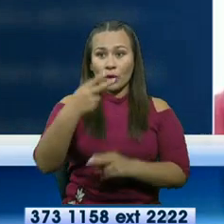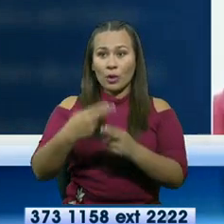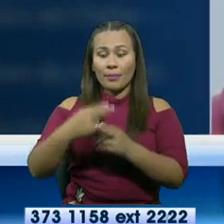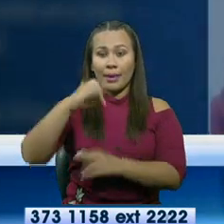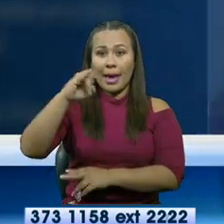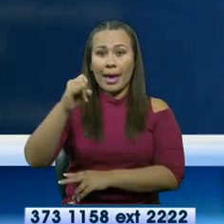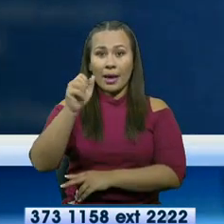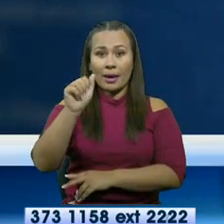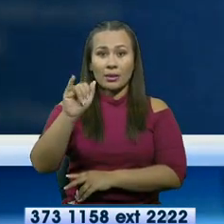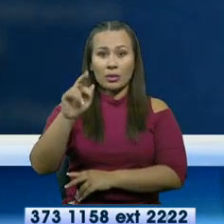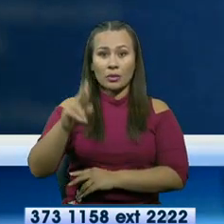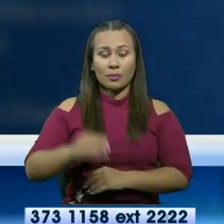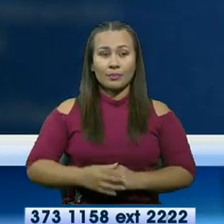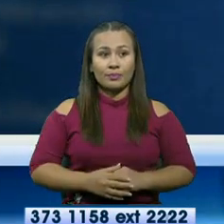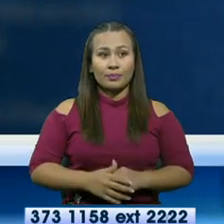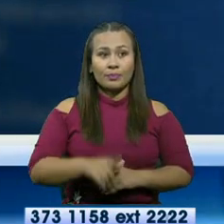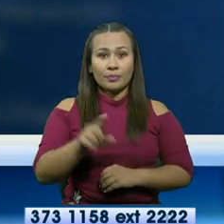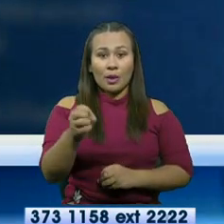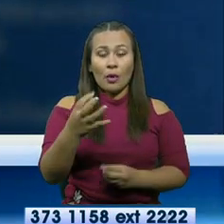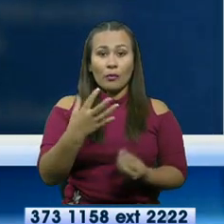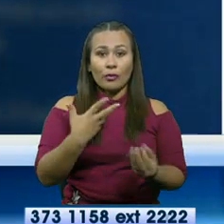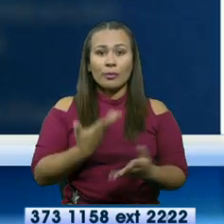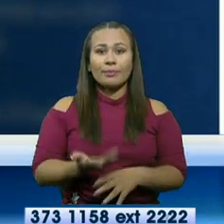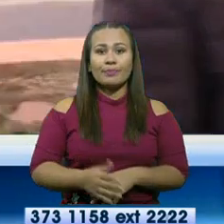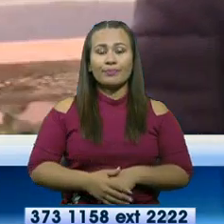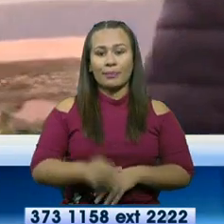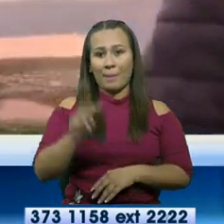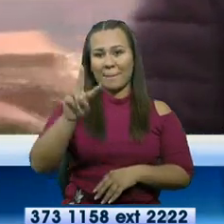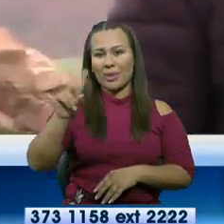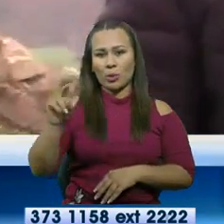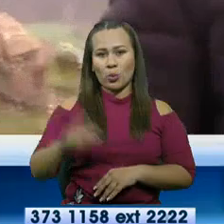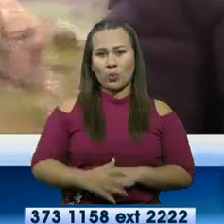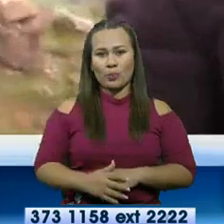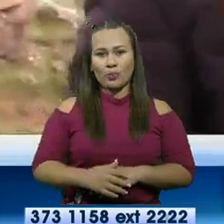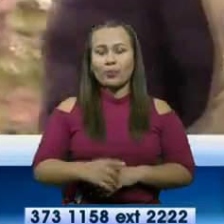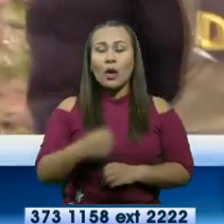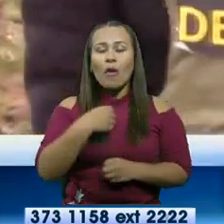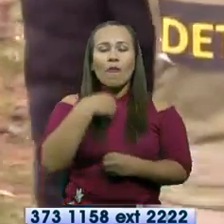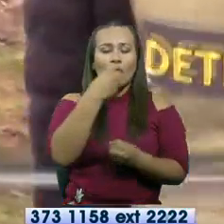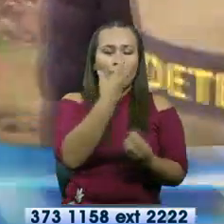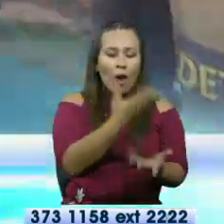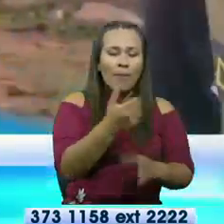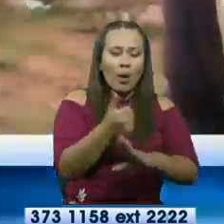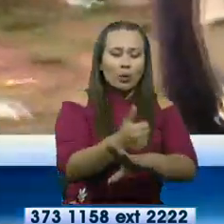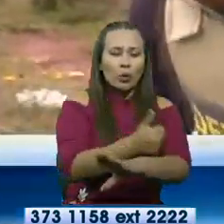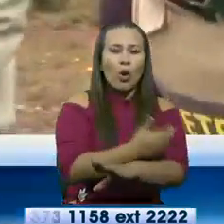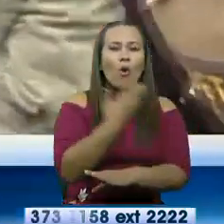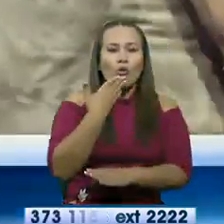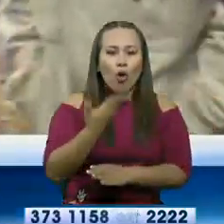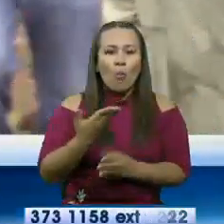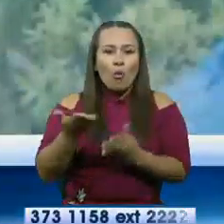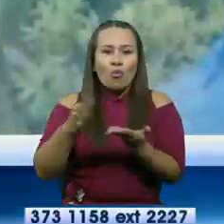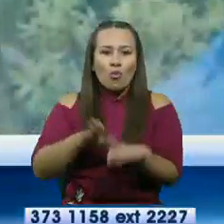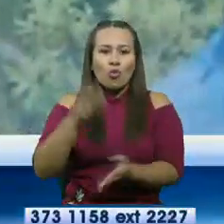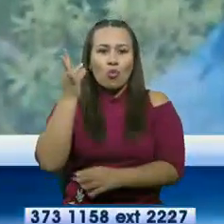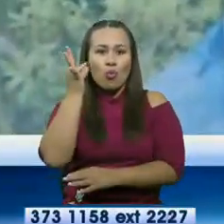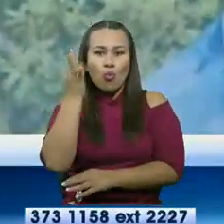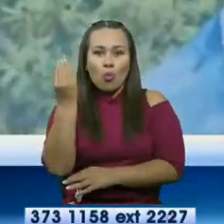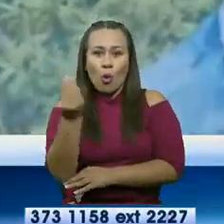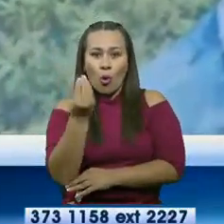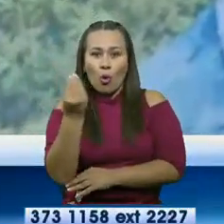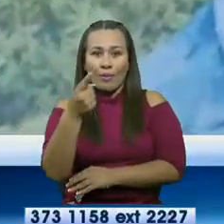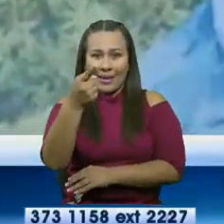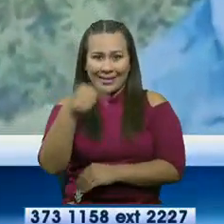de 19 años, y Luzgardo Pilco Amau, de 21, contaron a las autoridades la forma en que habría fallecido la